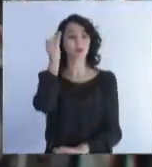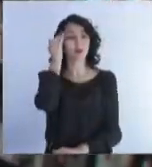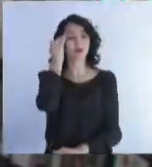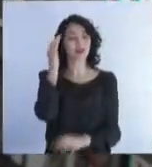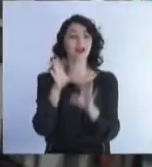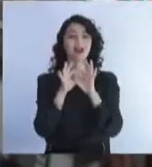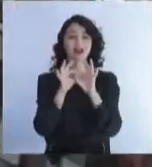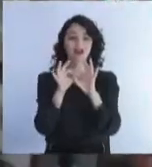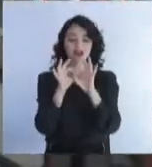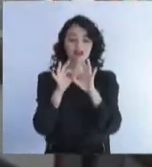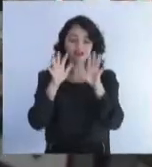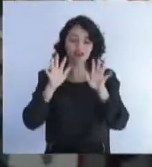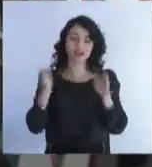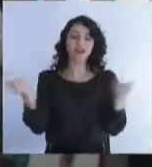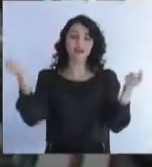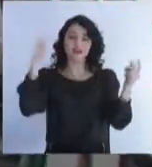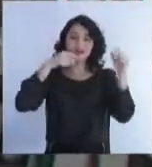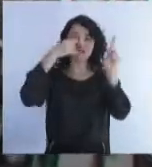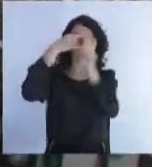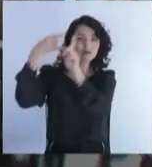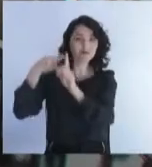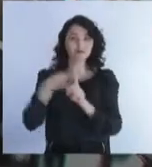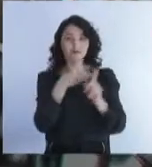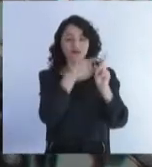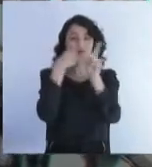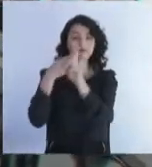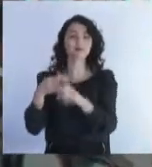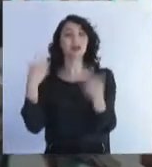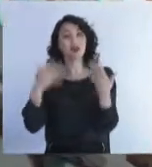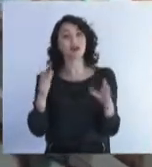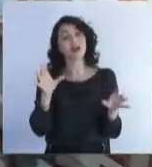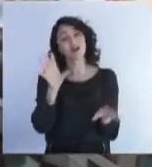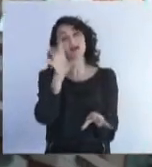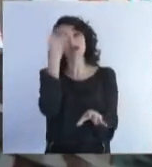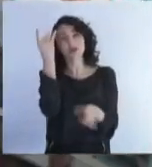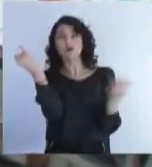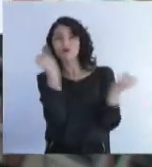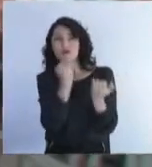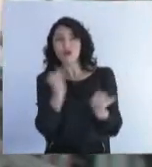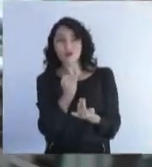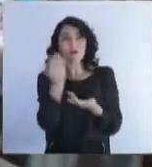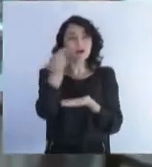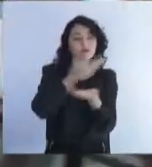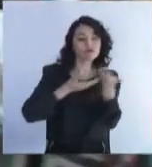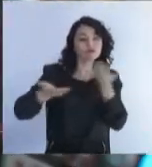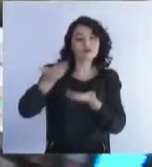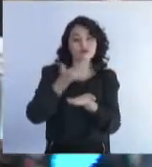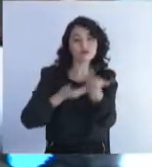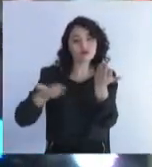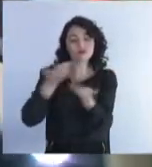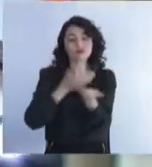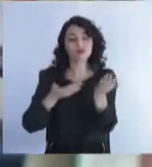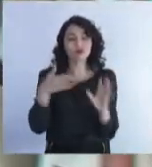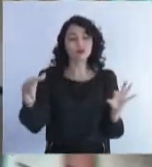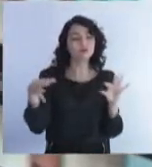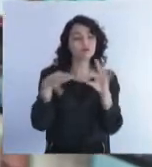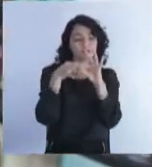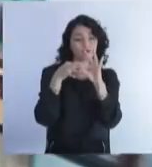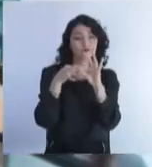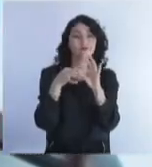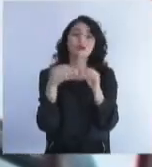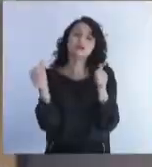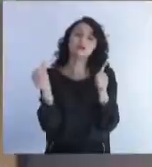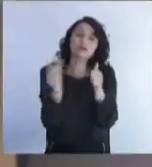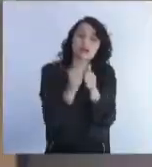acá. Esta es la forma que hemos encontrado para poder generar un vínculo, una forma más cercana